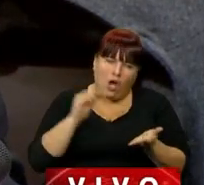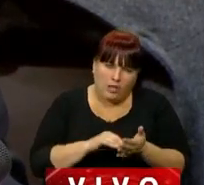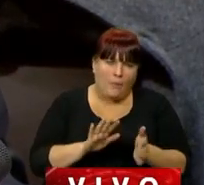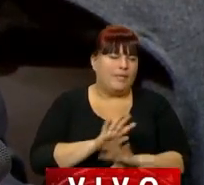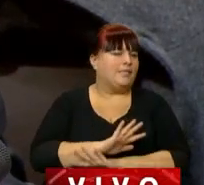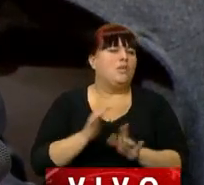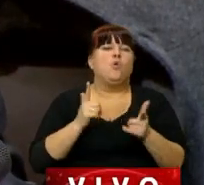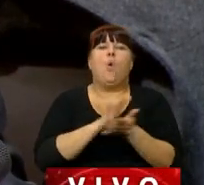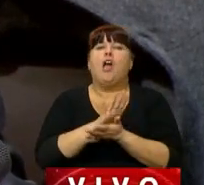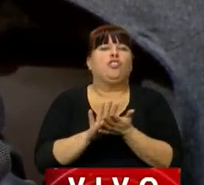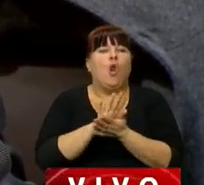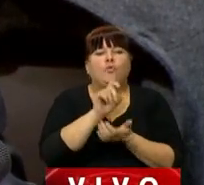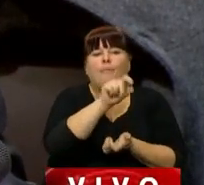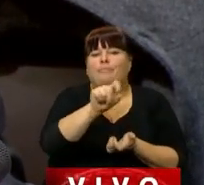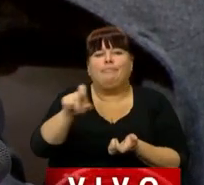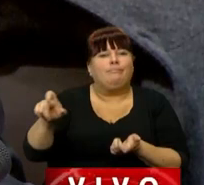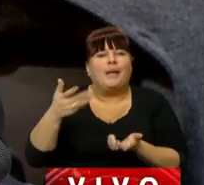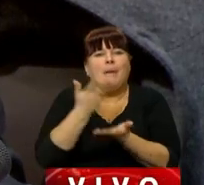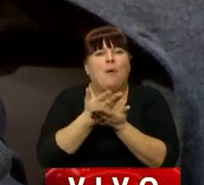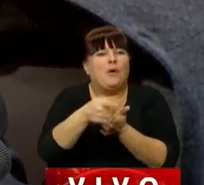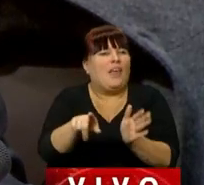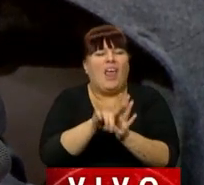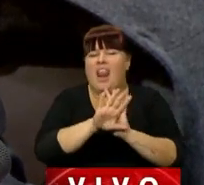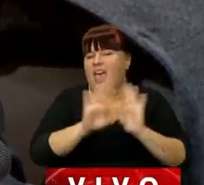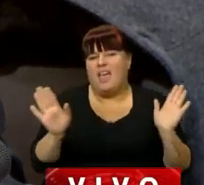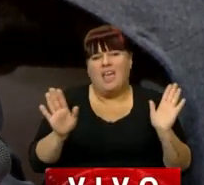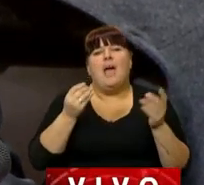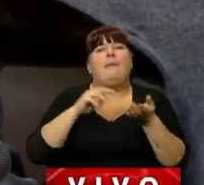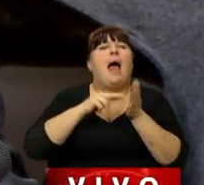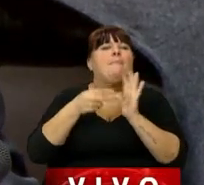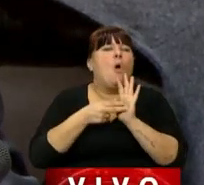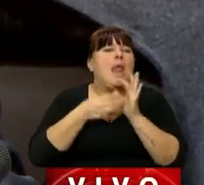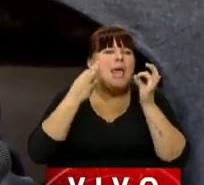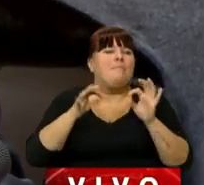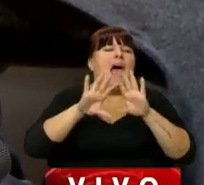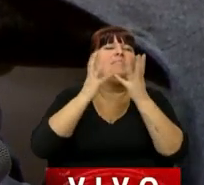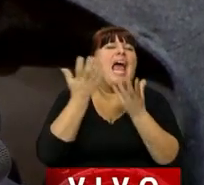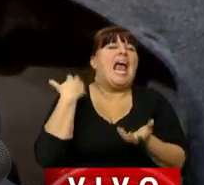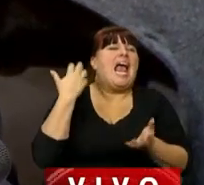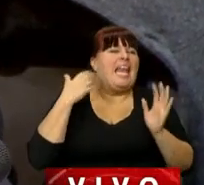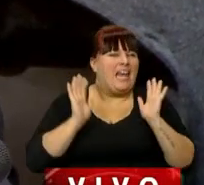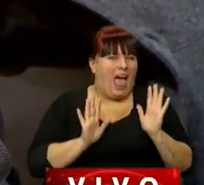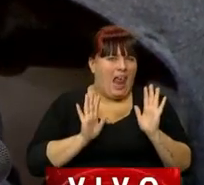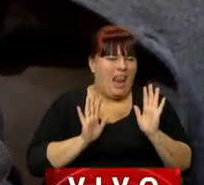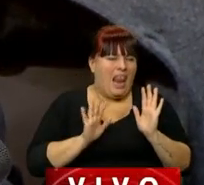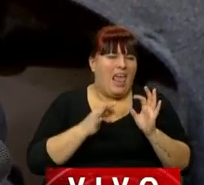no hay soluciones particulares como la que propone esta ley para problemas de índole global,